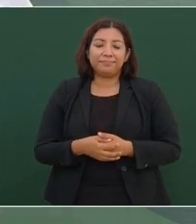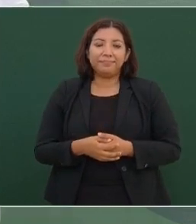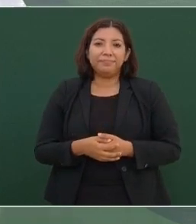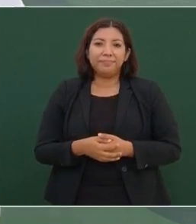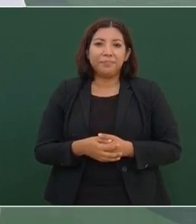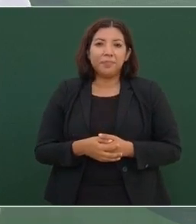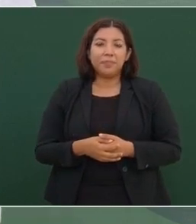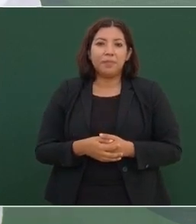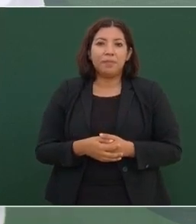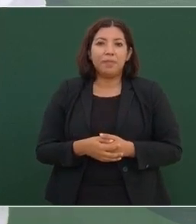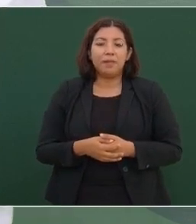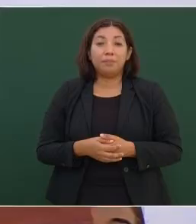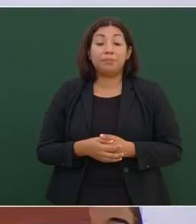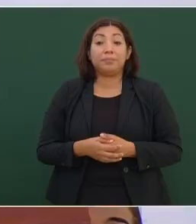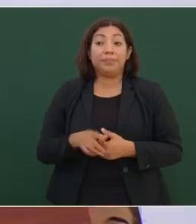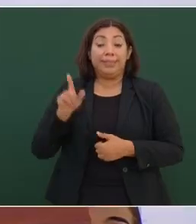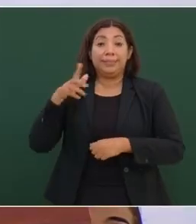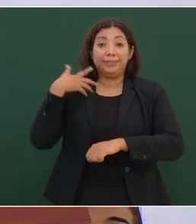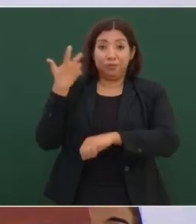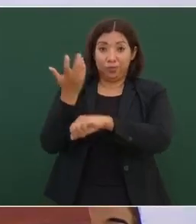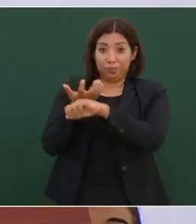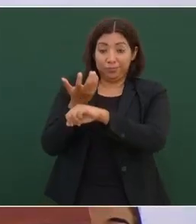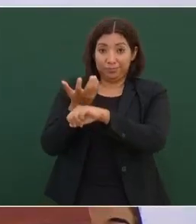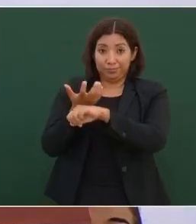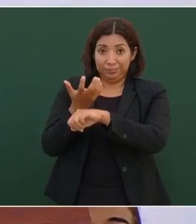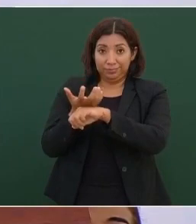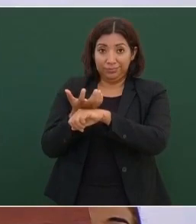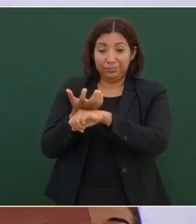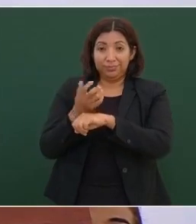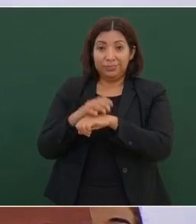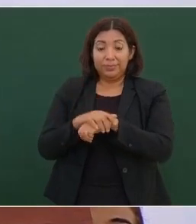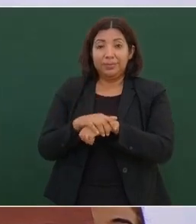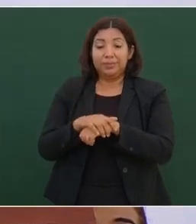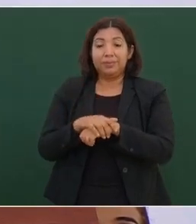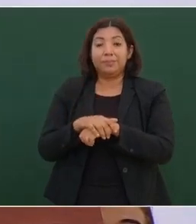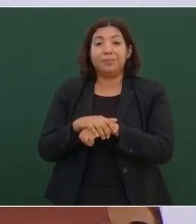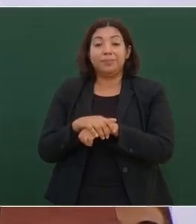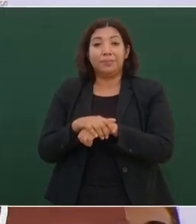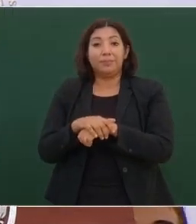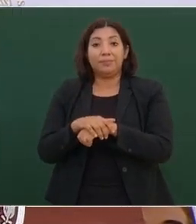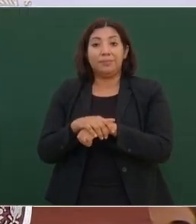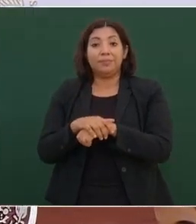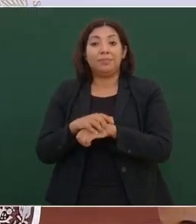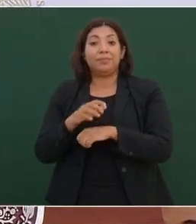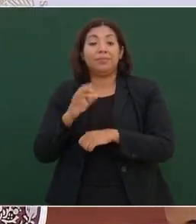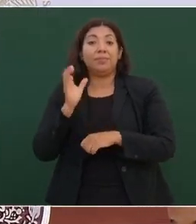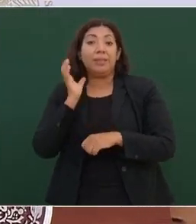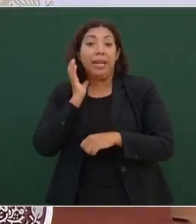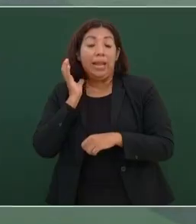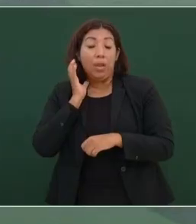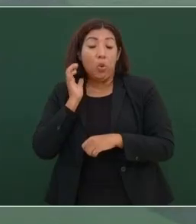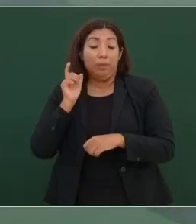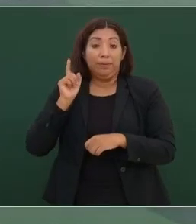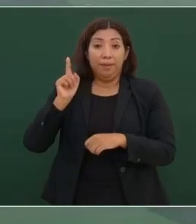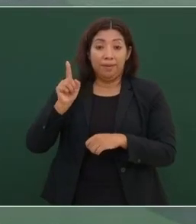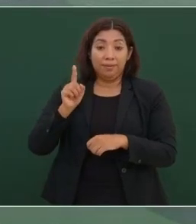mencionaba, en Estados Unidos, en el Congreso, en la Cámara de